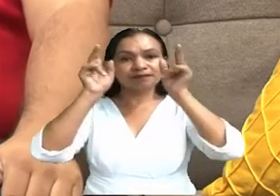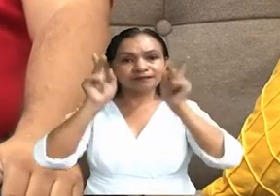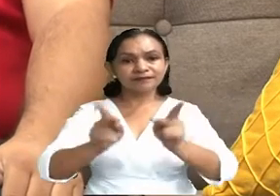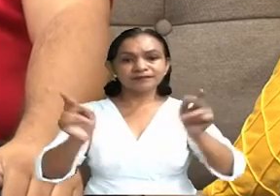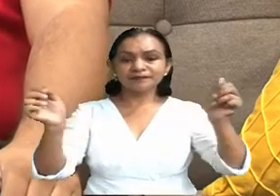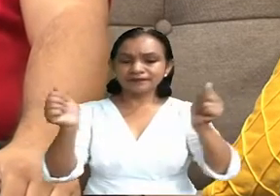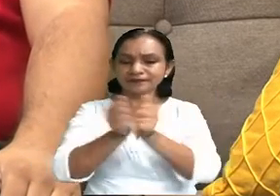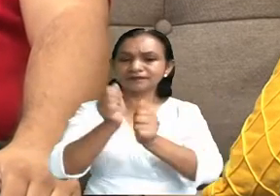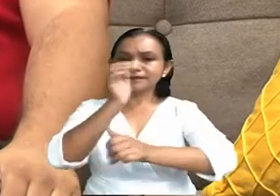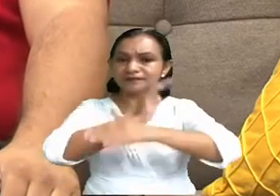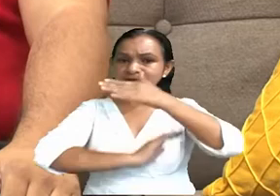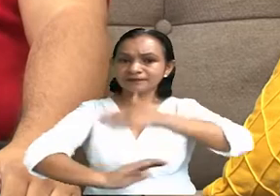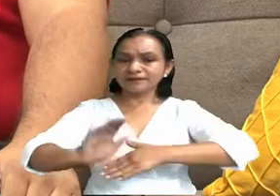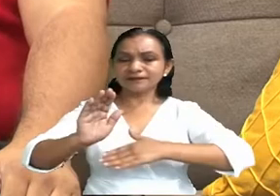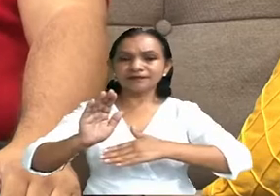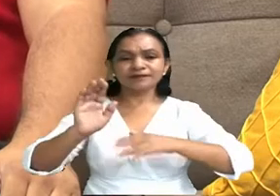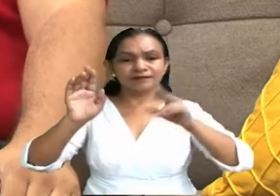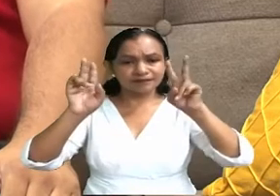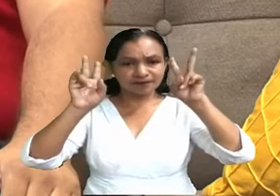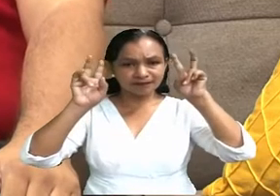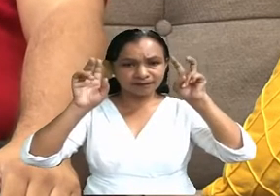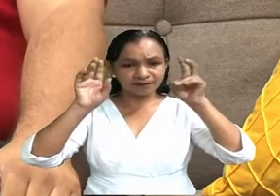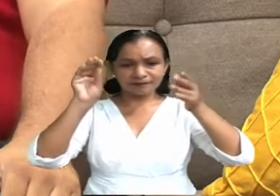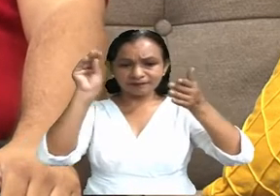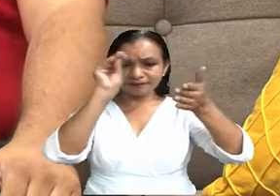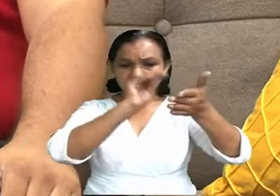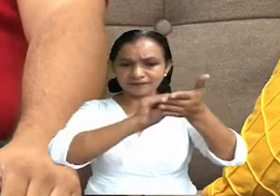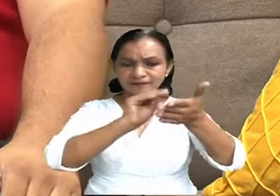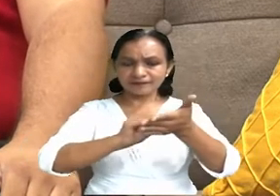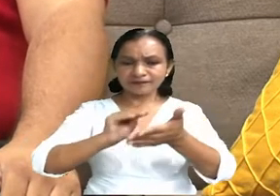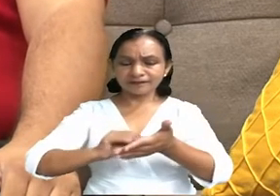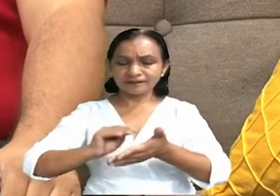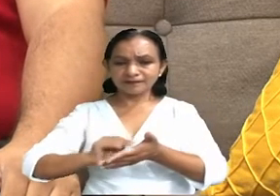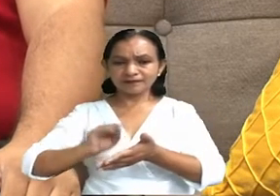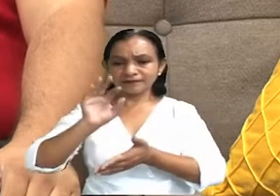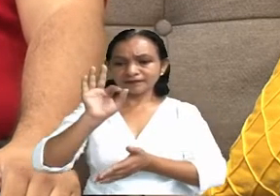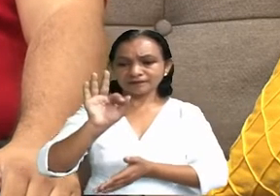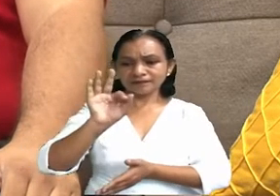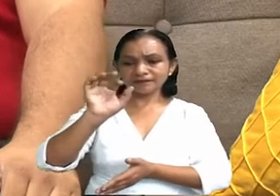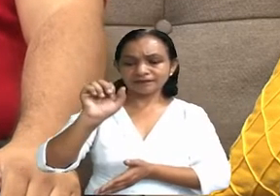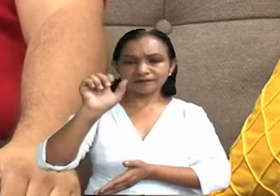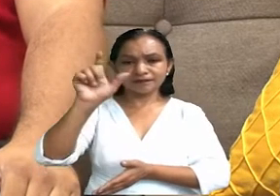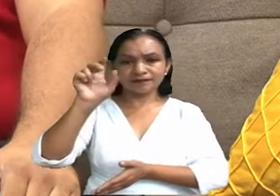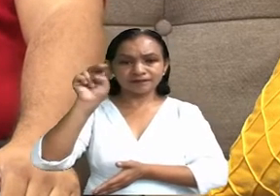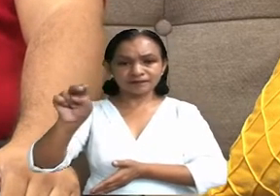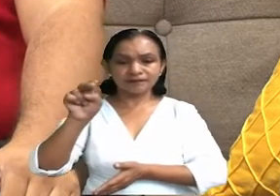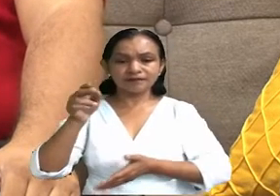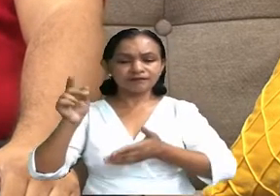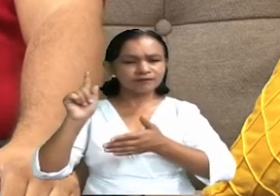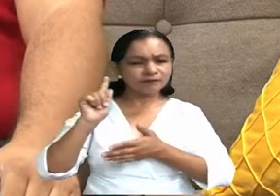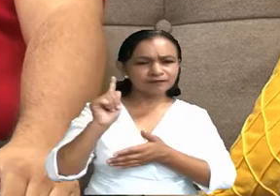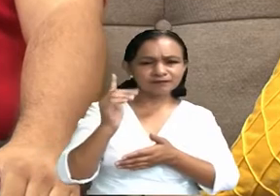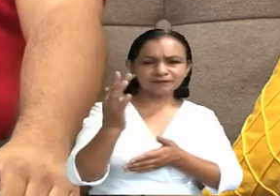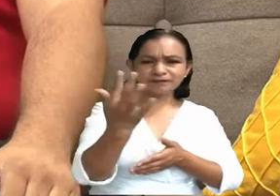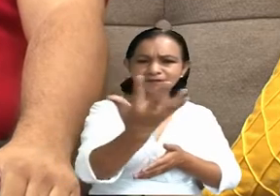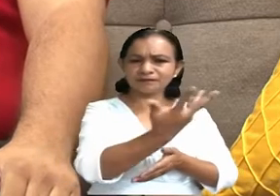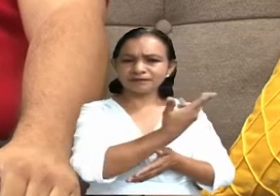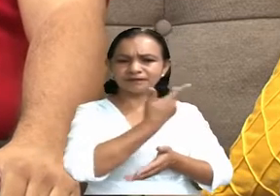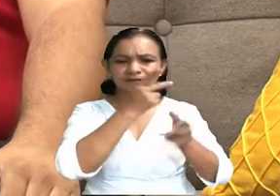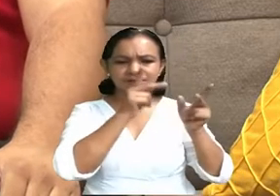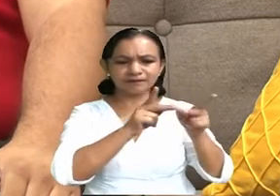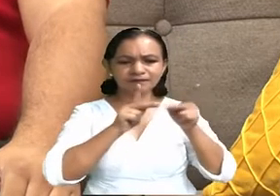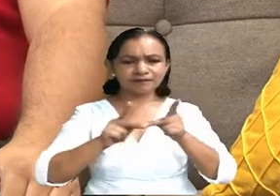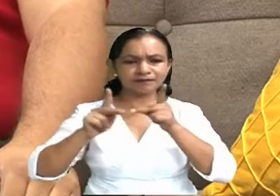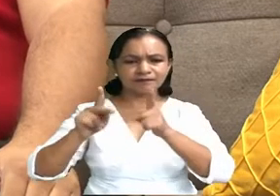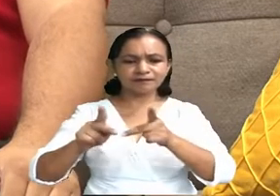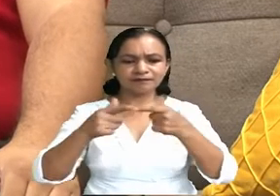con discapacidad pusimos el contenido y nuestro Frente Sandinista puso a disposición a todo el a